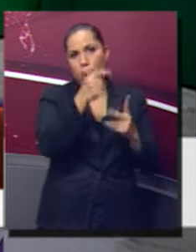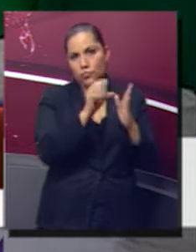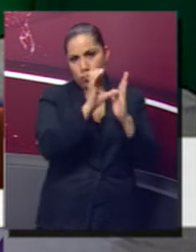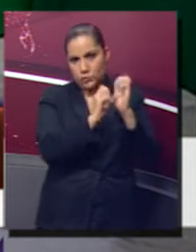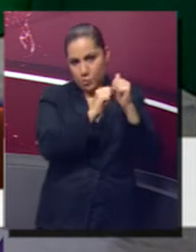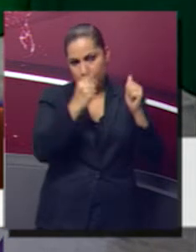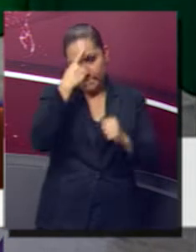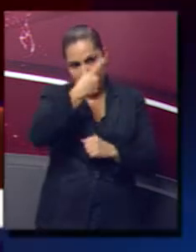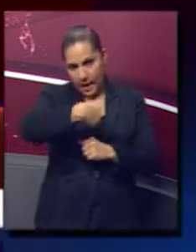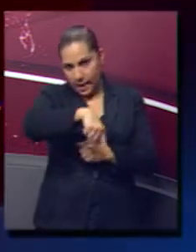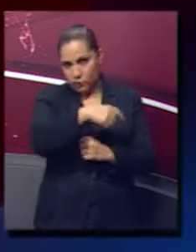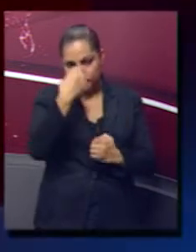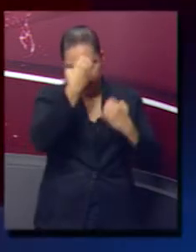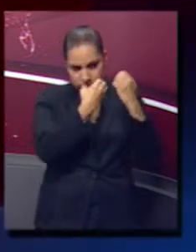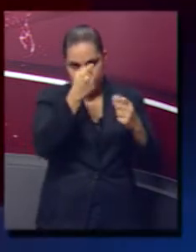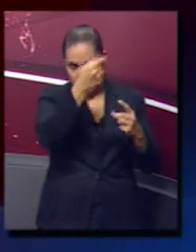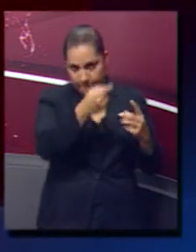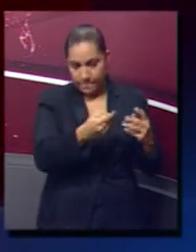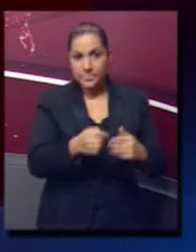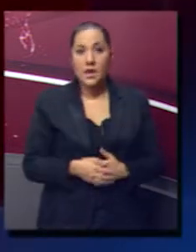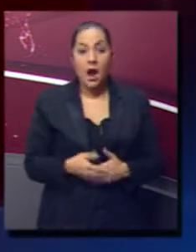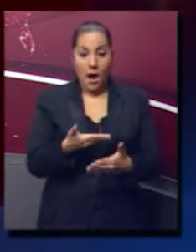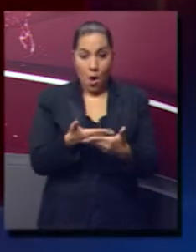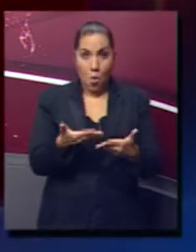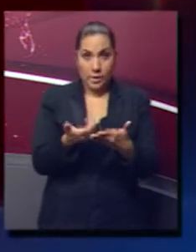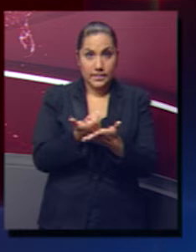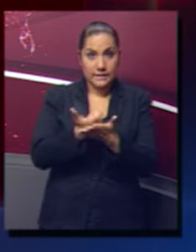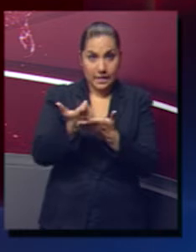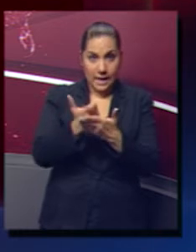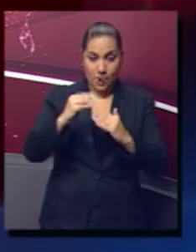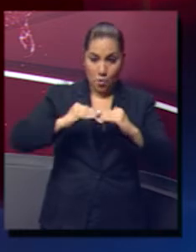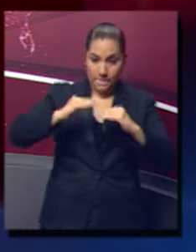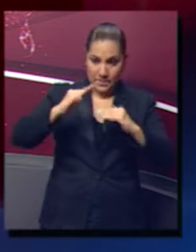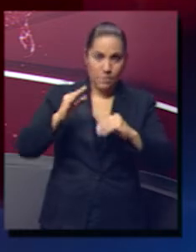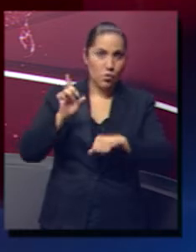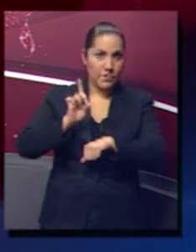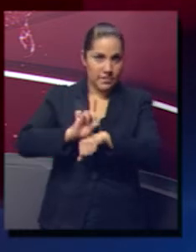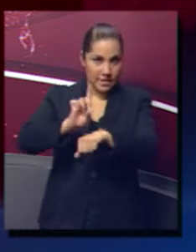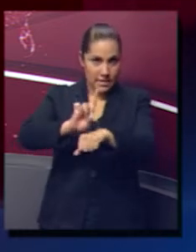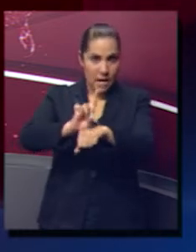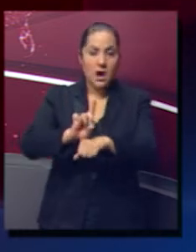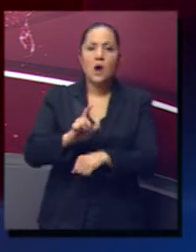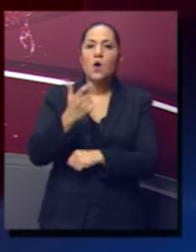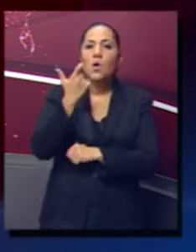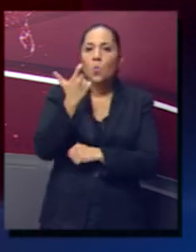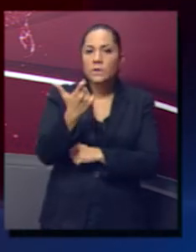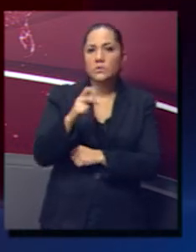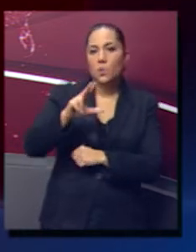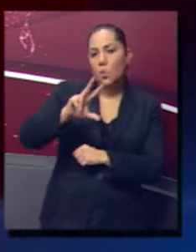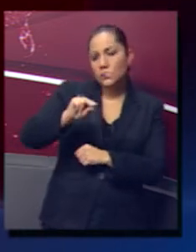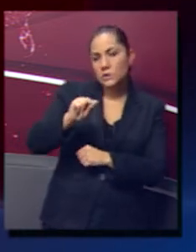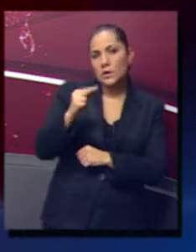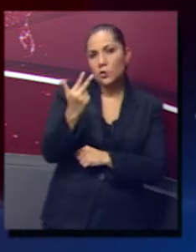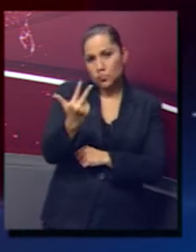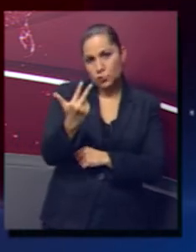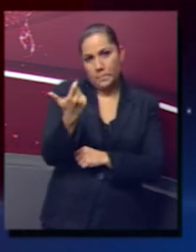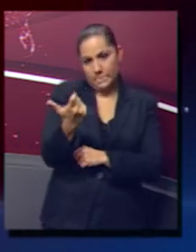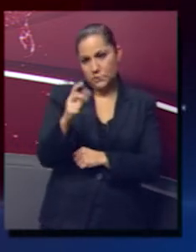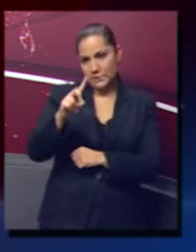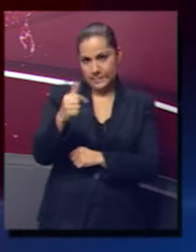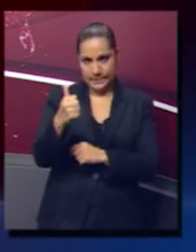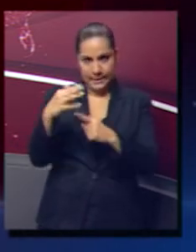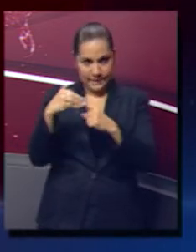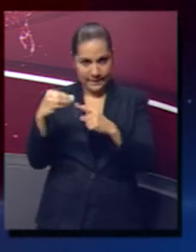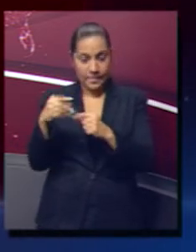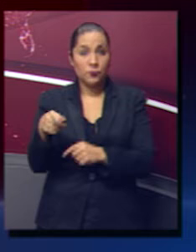para su análisis. Actualmente, el salario mínimo general diario en México es de 88 pesos con 36 centavos, lo